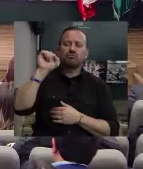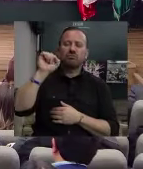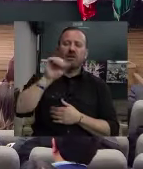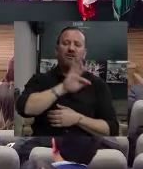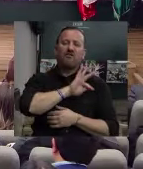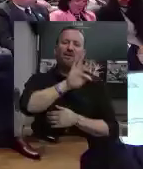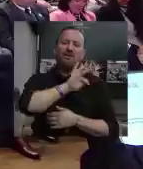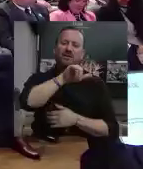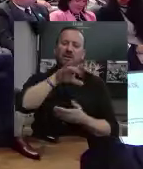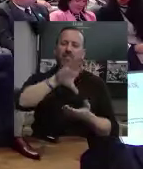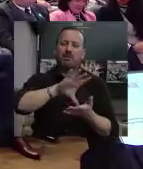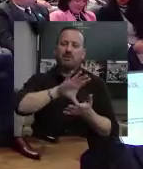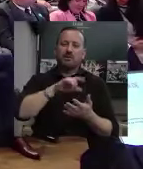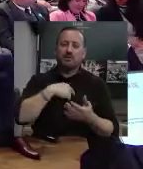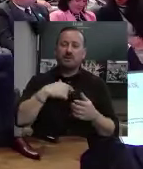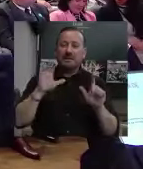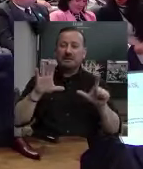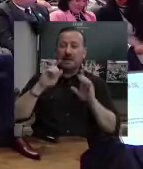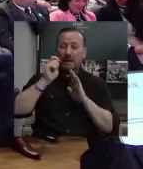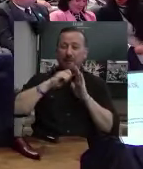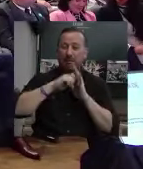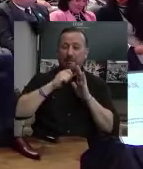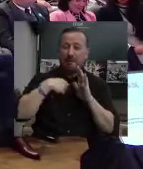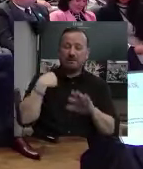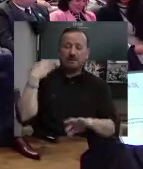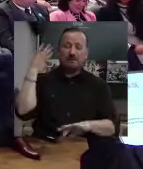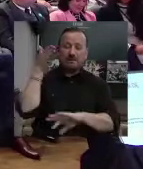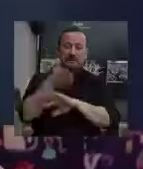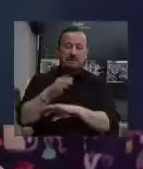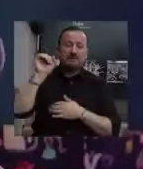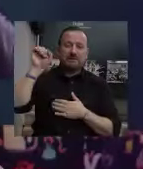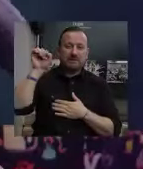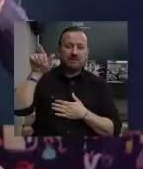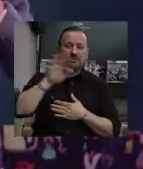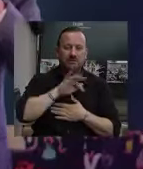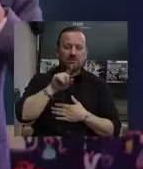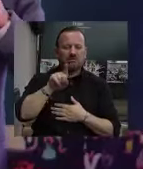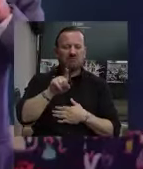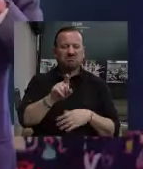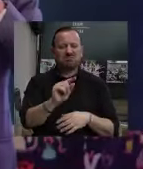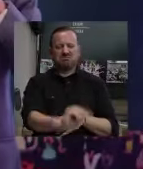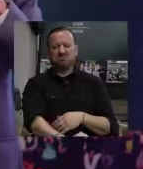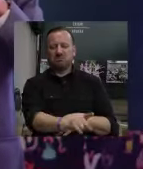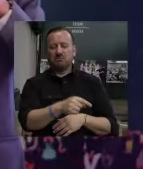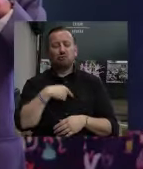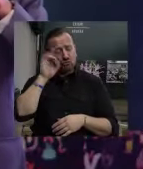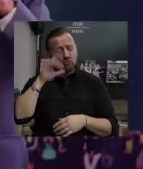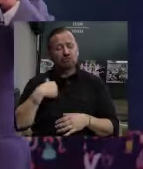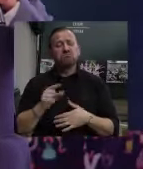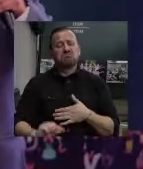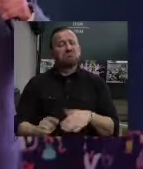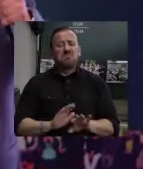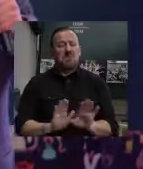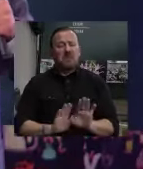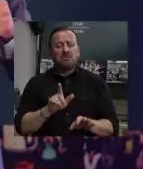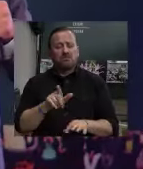osd gasté 7 meses a que alguien la abriera porque decían usted no es nadie yo sé que no soy nadie es que